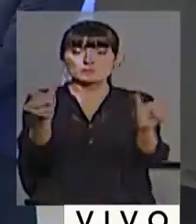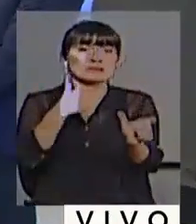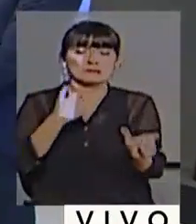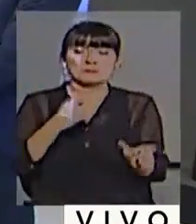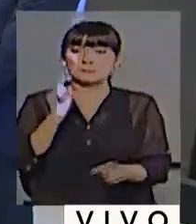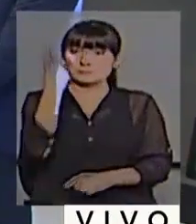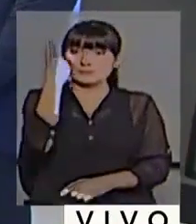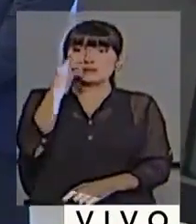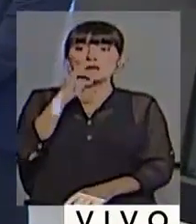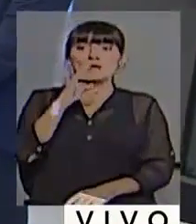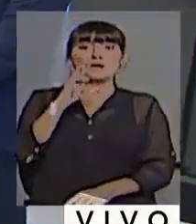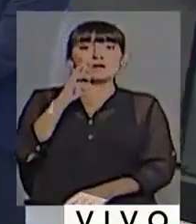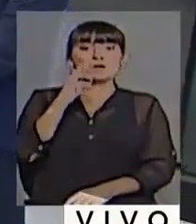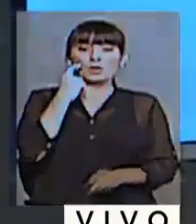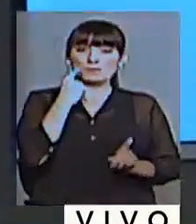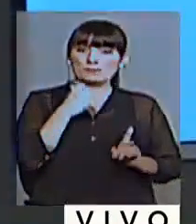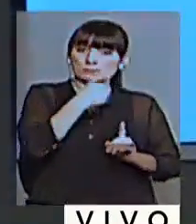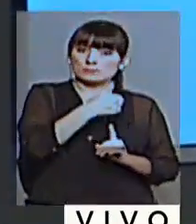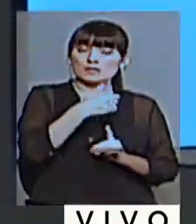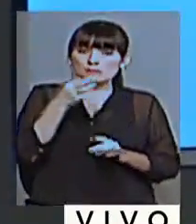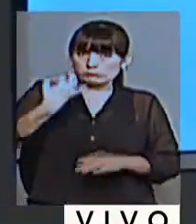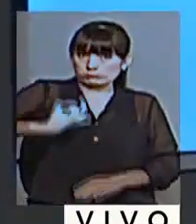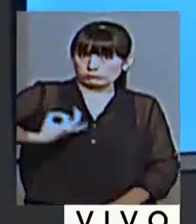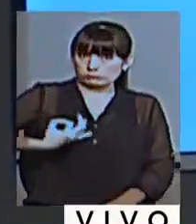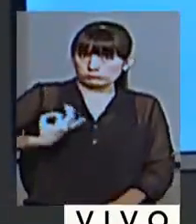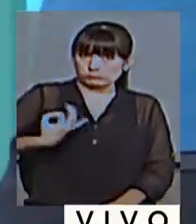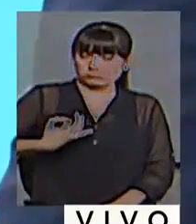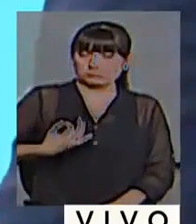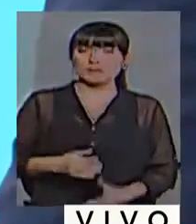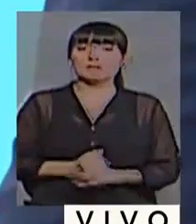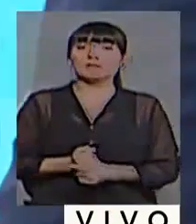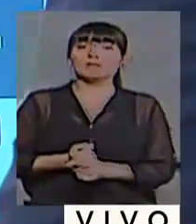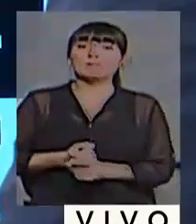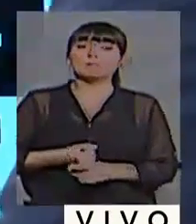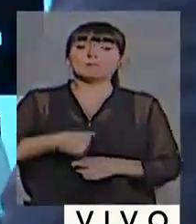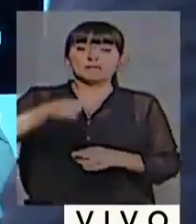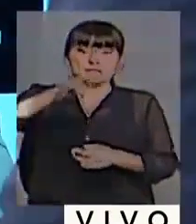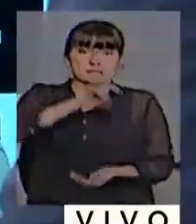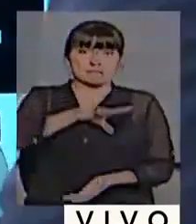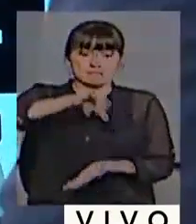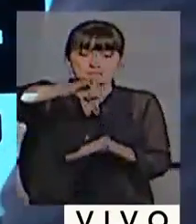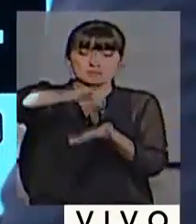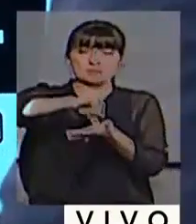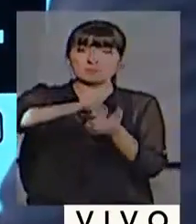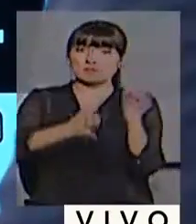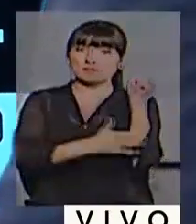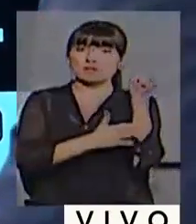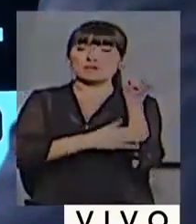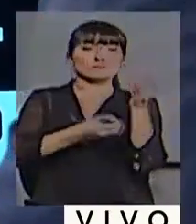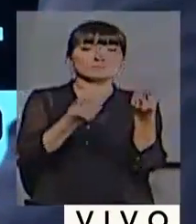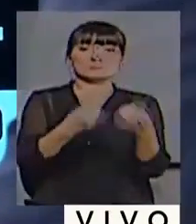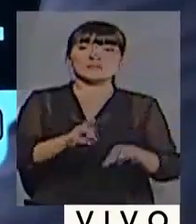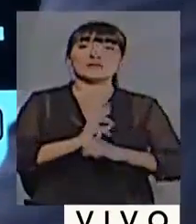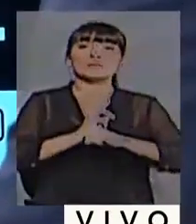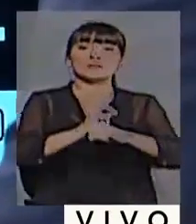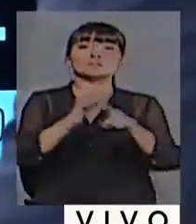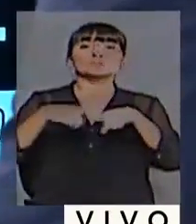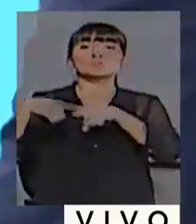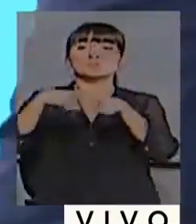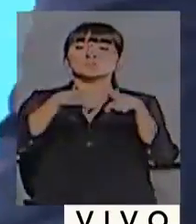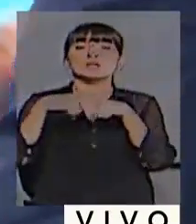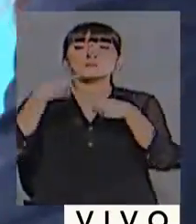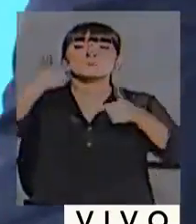razón. En Chile, la centroizquierda ha perdido representación social, política y cultural. Eso es